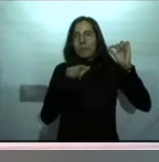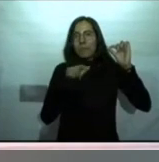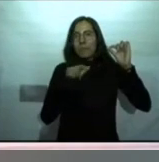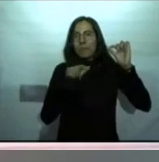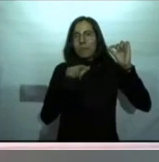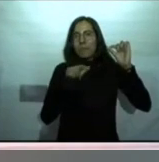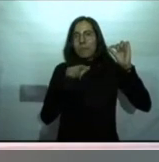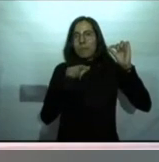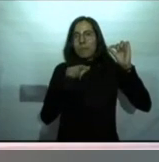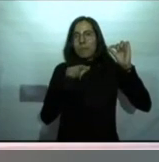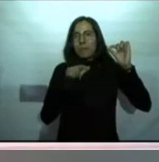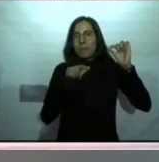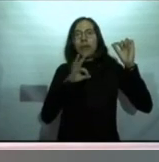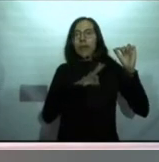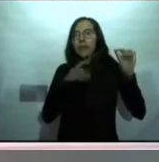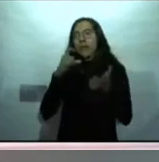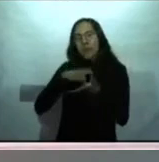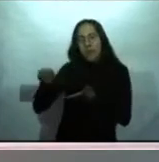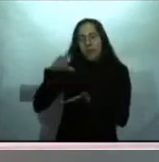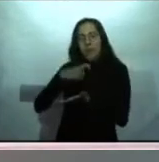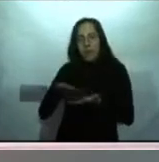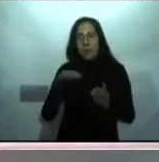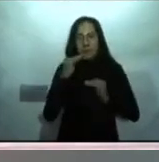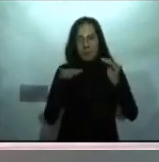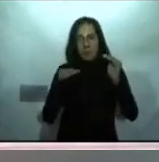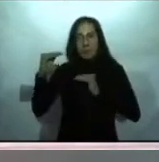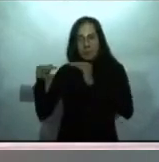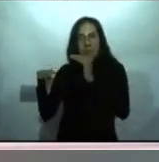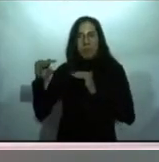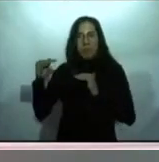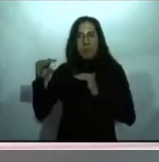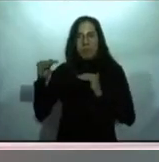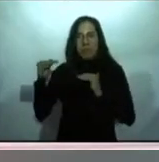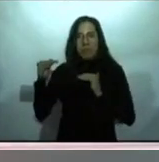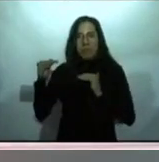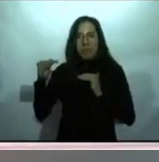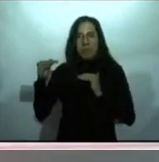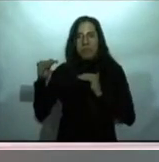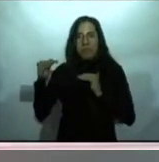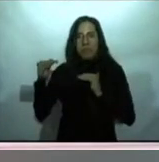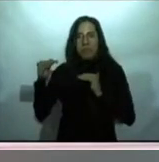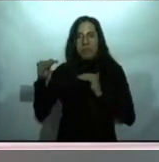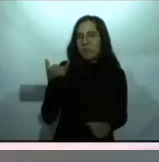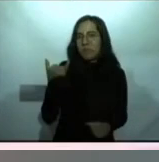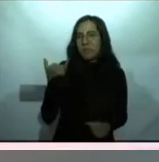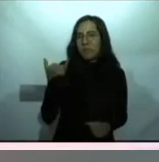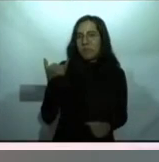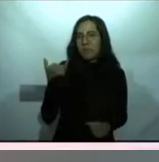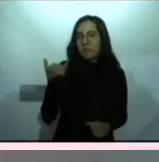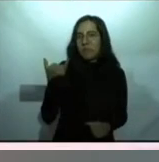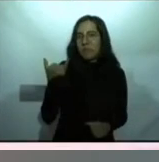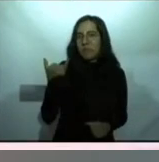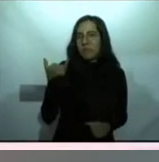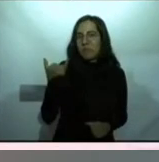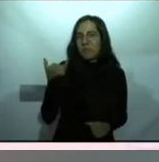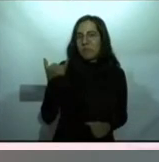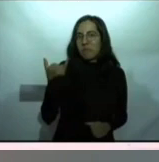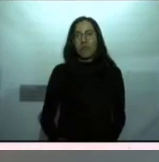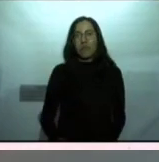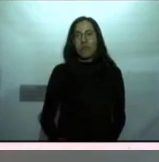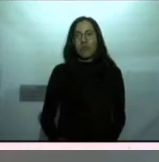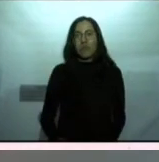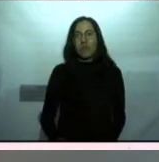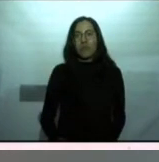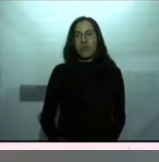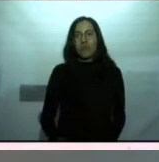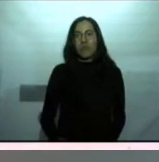para que nunca más caigan los salarios de los mexicanos y de las mexicanas. ¿Están de acuerdo? A ver,